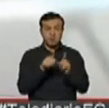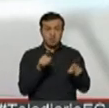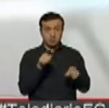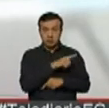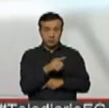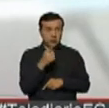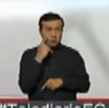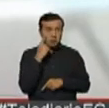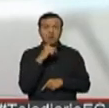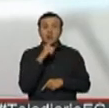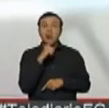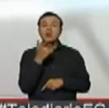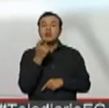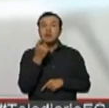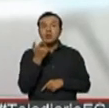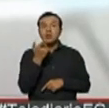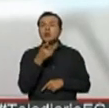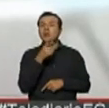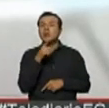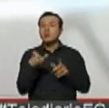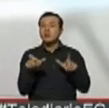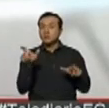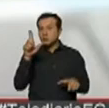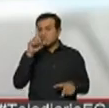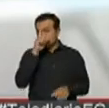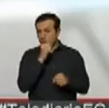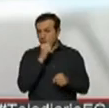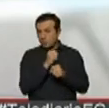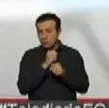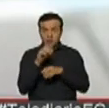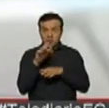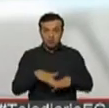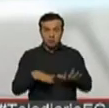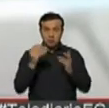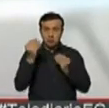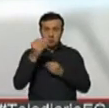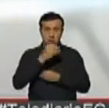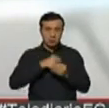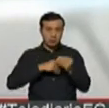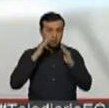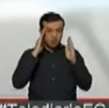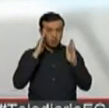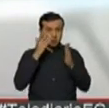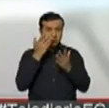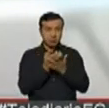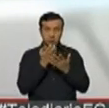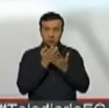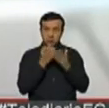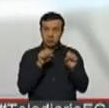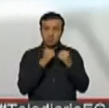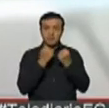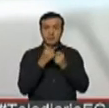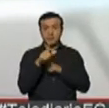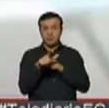que identificar las fuentes de empleo, la capacidad de la población, la inversión que se está realizando económica y